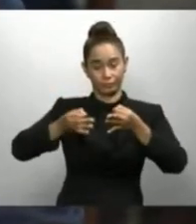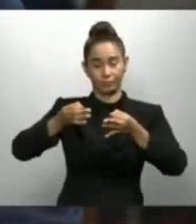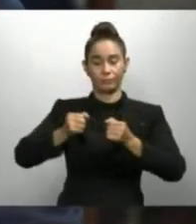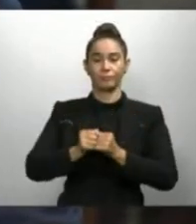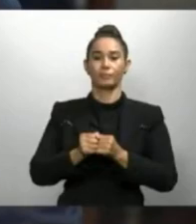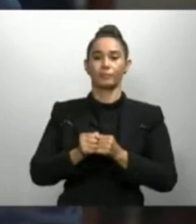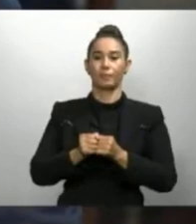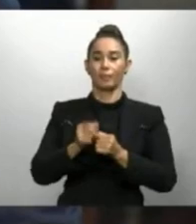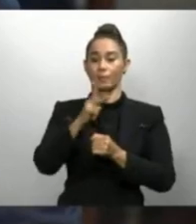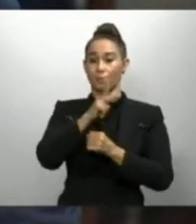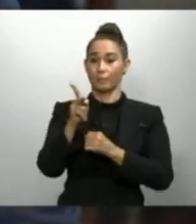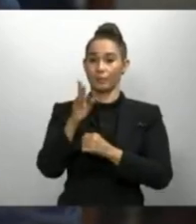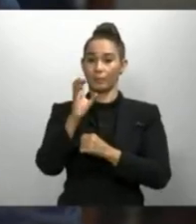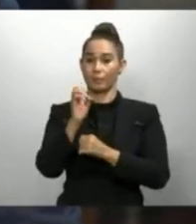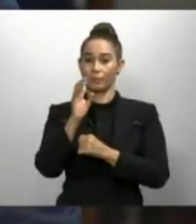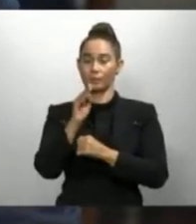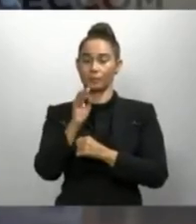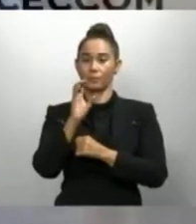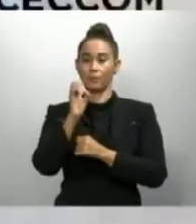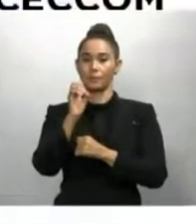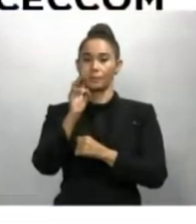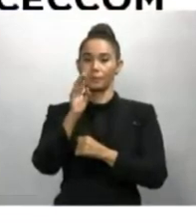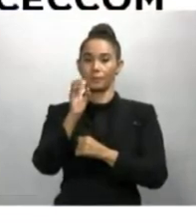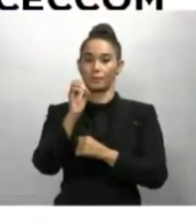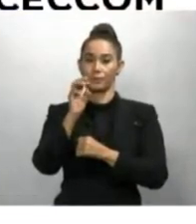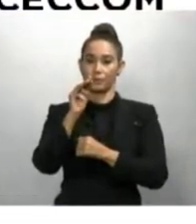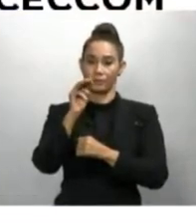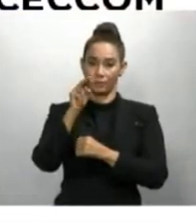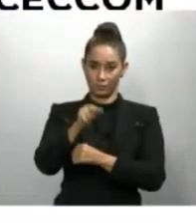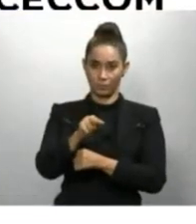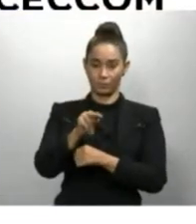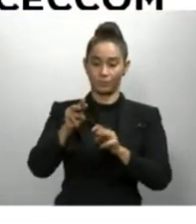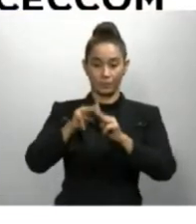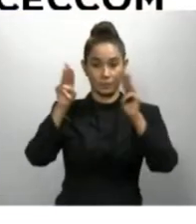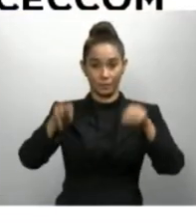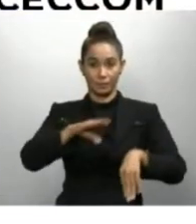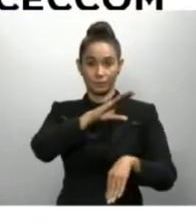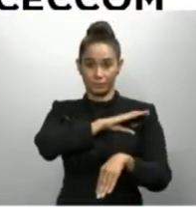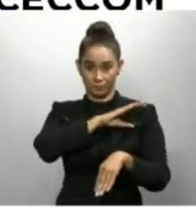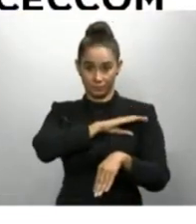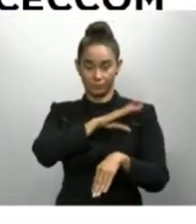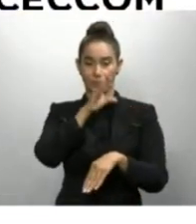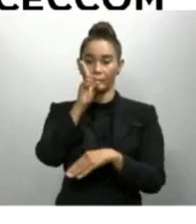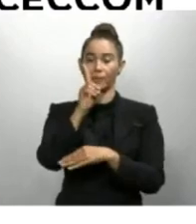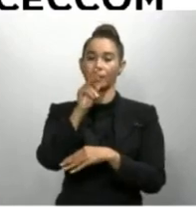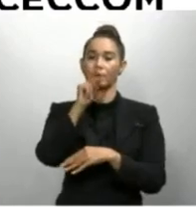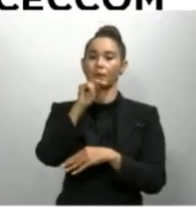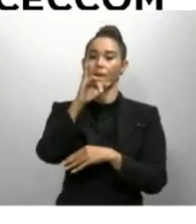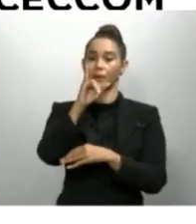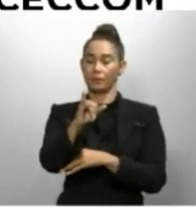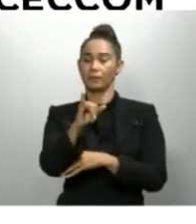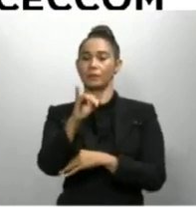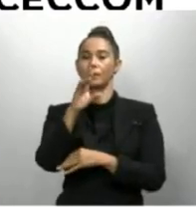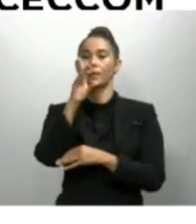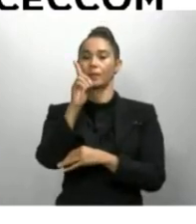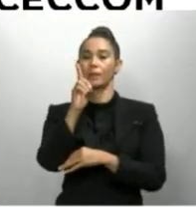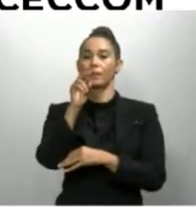República, Proconsumidor, SECOM, el Ministerio de Defensa, el DNI, la DNCD, la